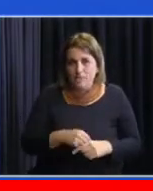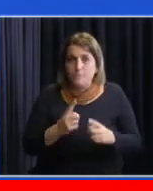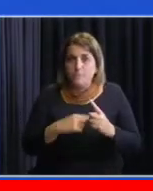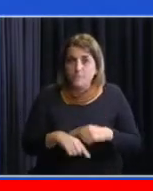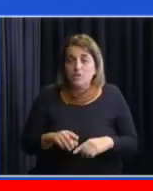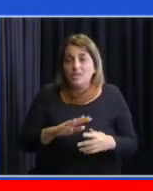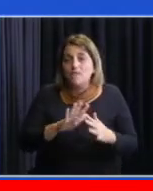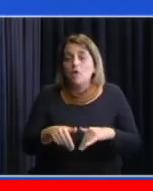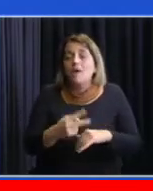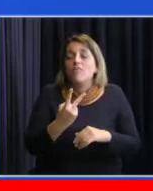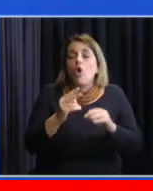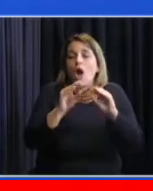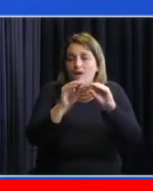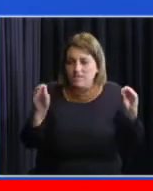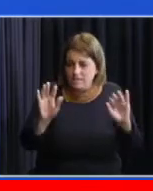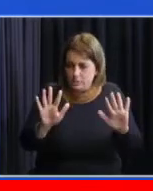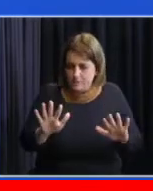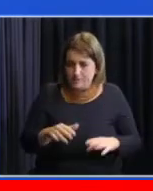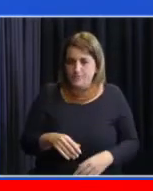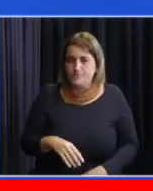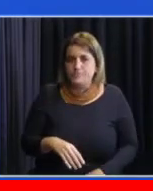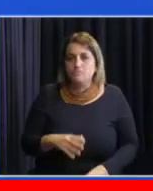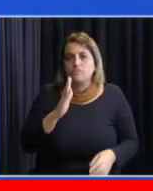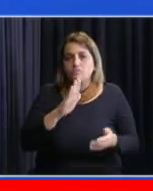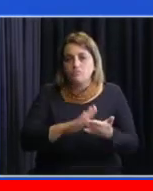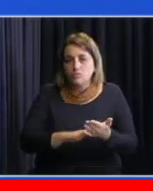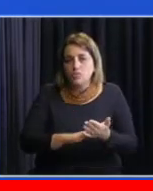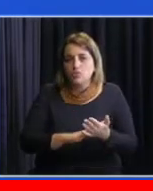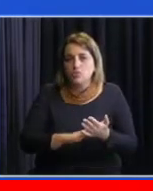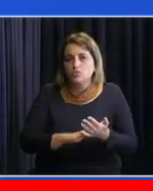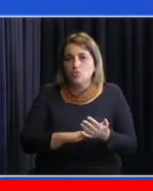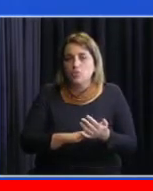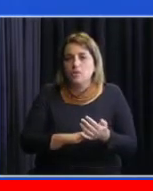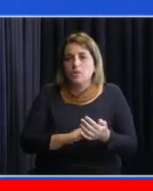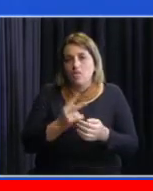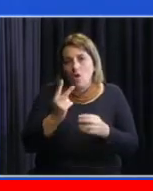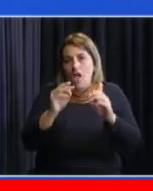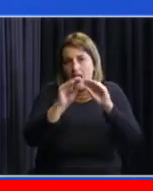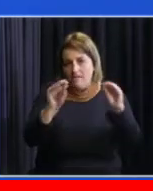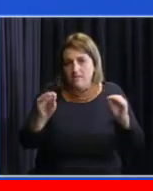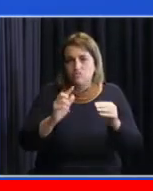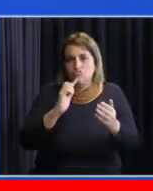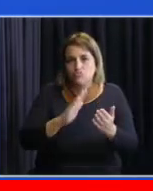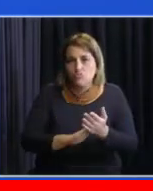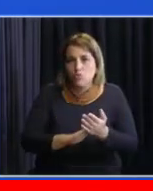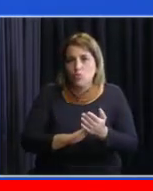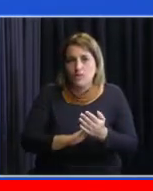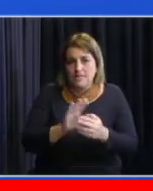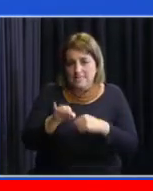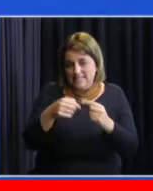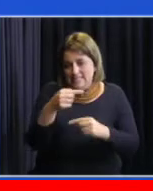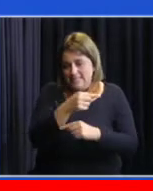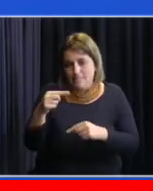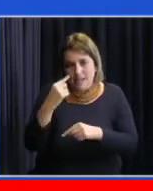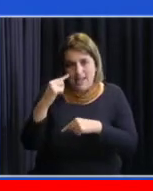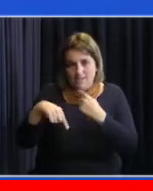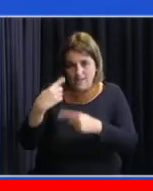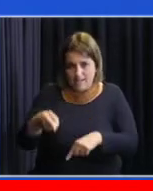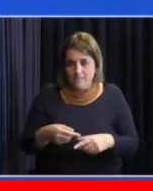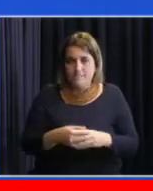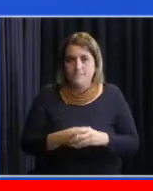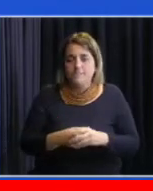Hay 224 pacientes que ya se recuperaron y 71 de estos casos pertenece